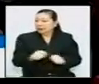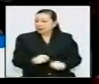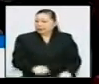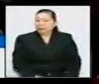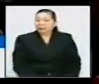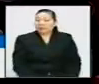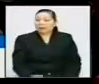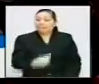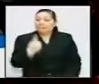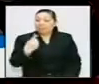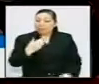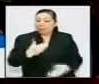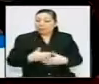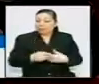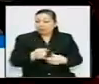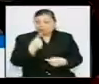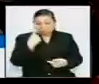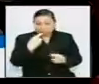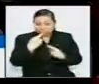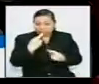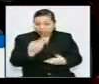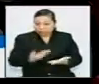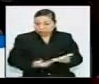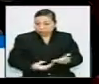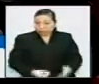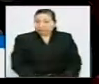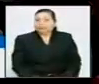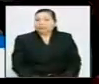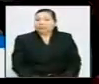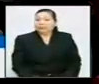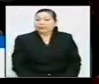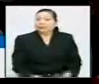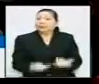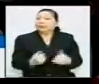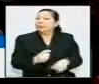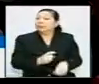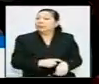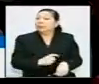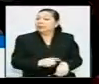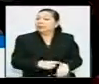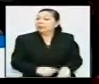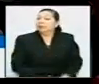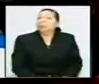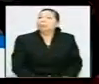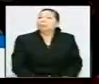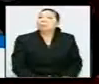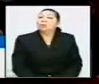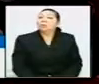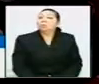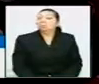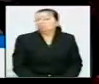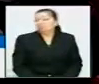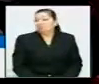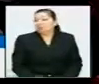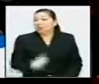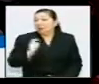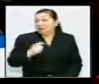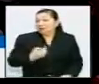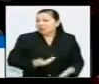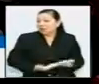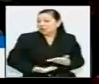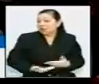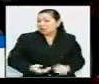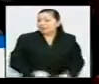financiero del pago por avance. Usted recomienda negociar. ¿En ese tiempo considera todavía era necesario